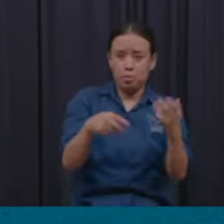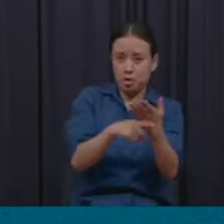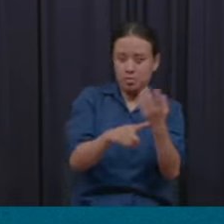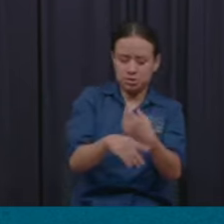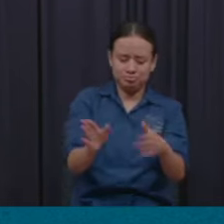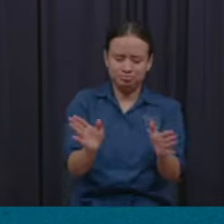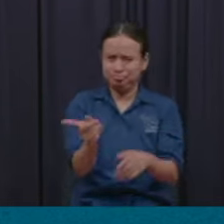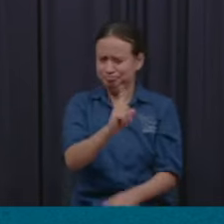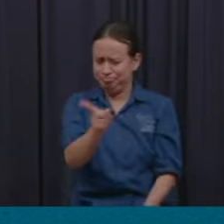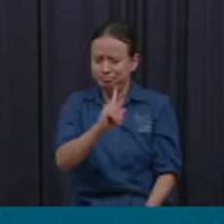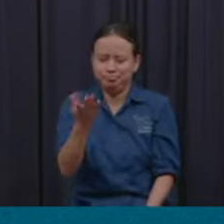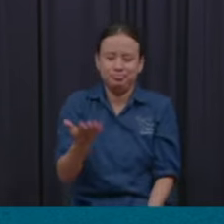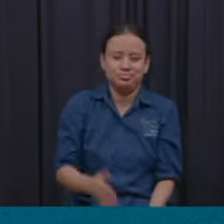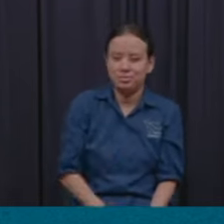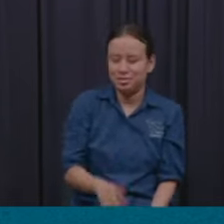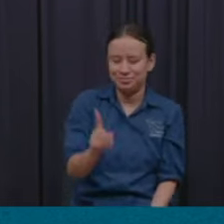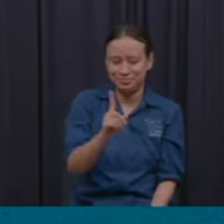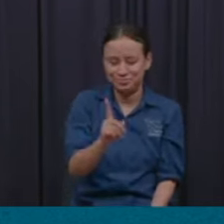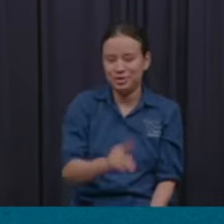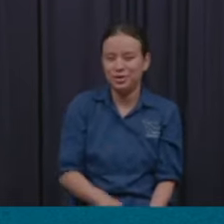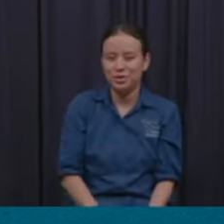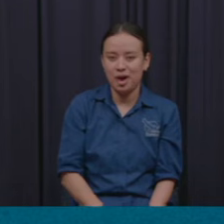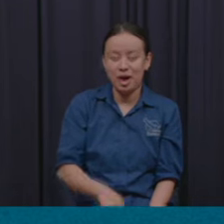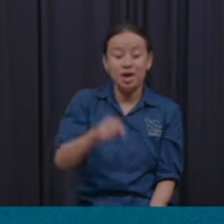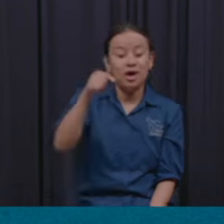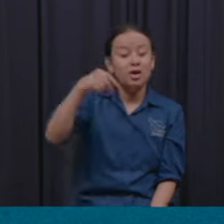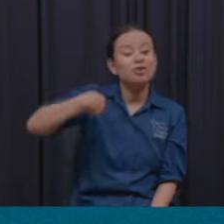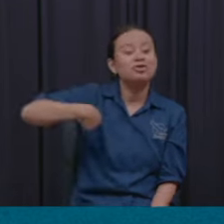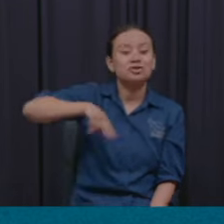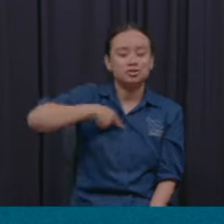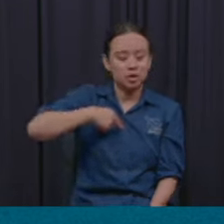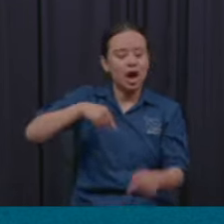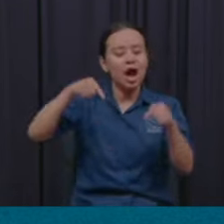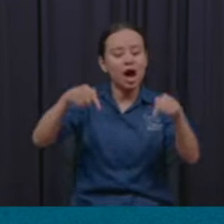vinimos todos a pedirle al Señor que nos haga esa obra de liberarnos.